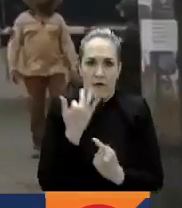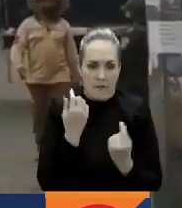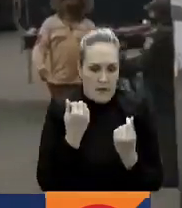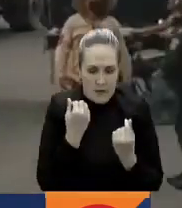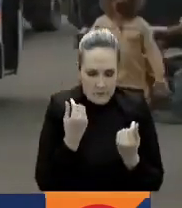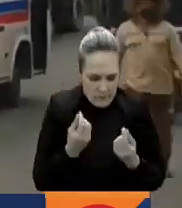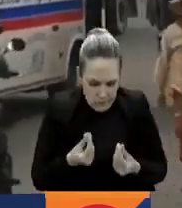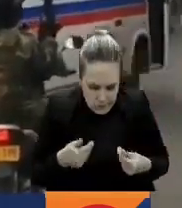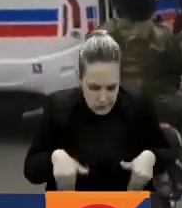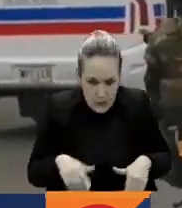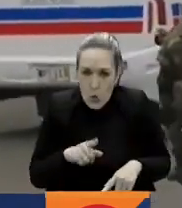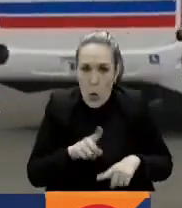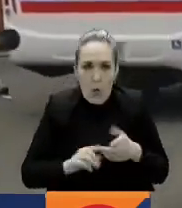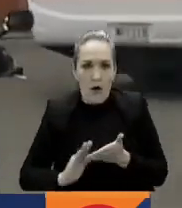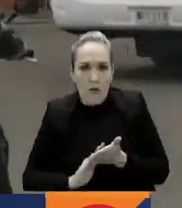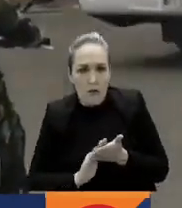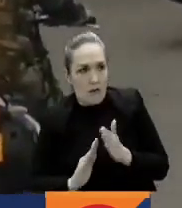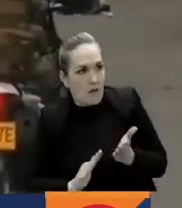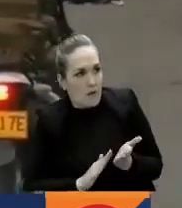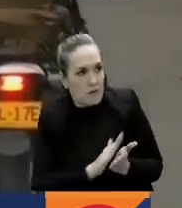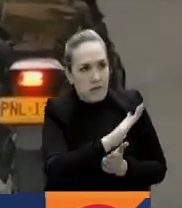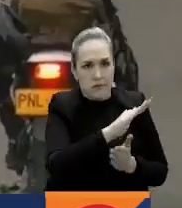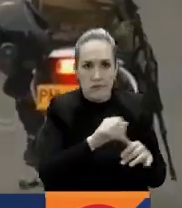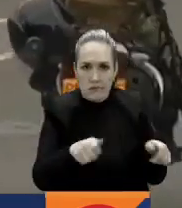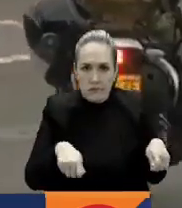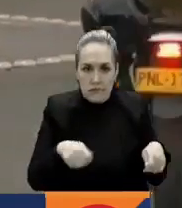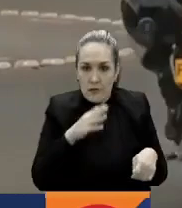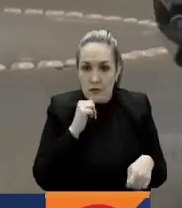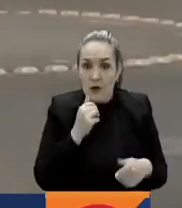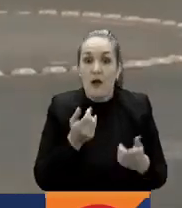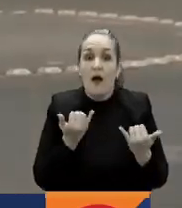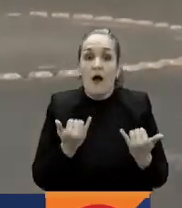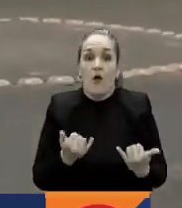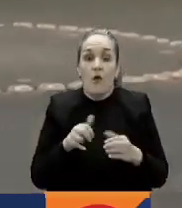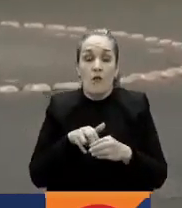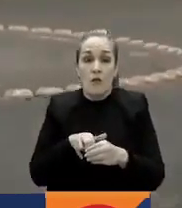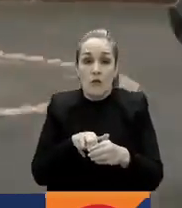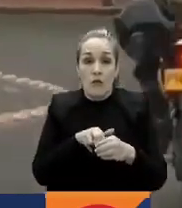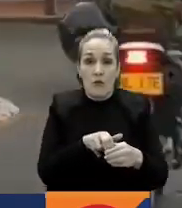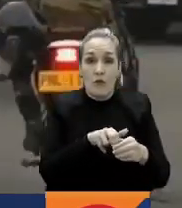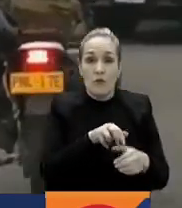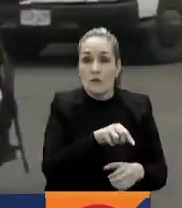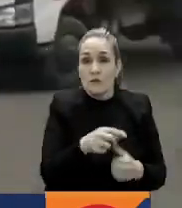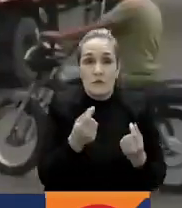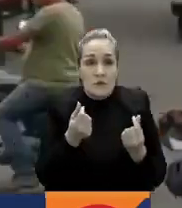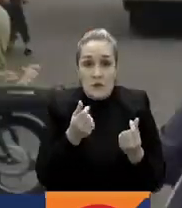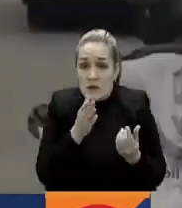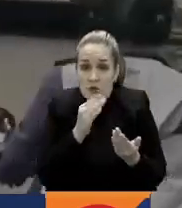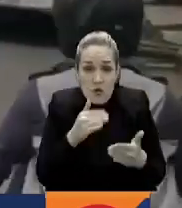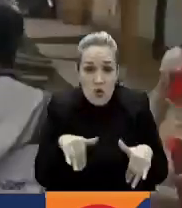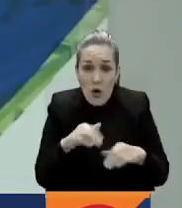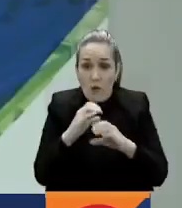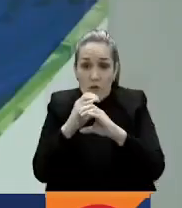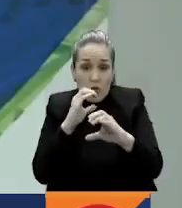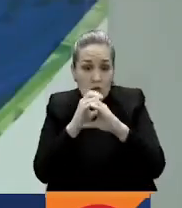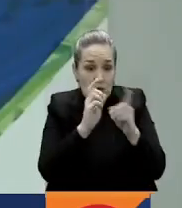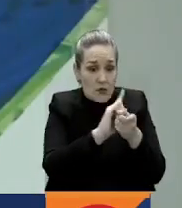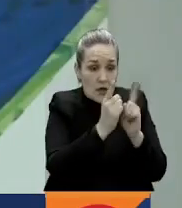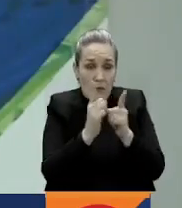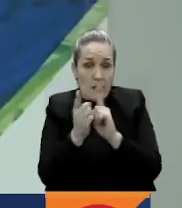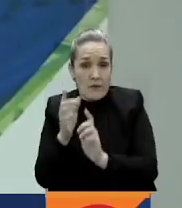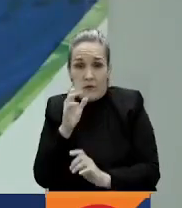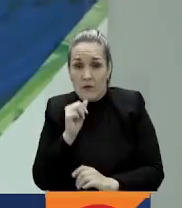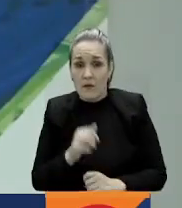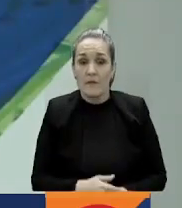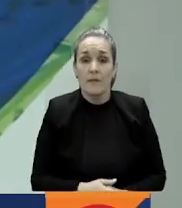El panorama no es el mejor para las empresas de buses urbanos de la ciudad. Actualmente no hay recursos para cambiar vehículos. Básicamente